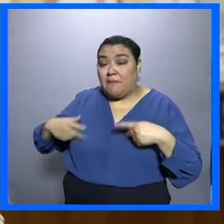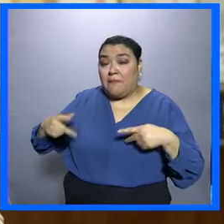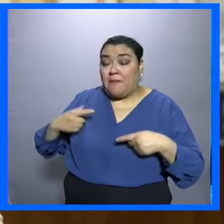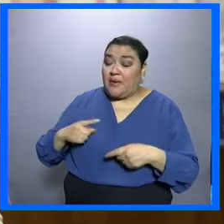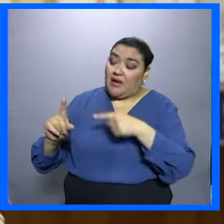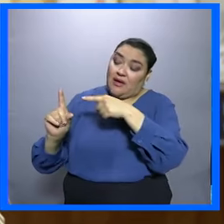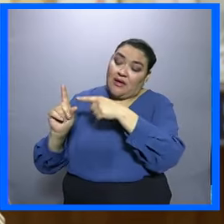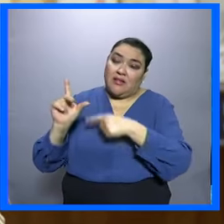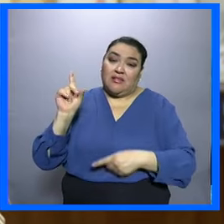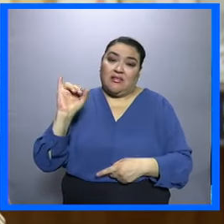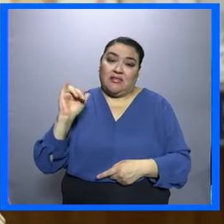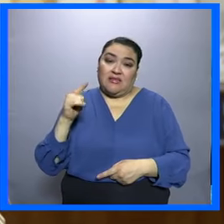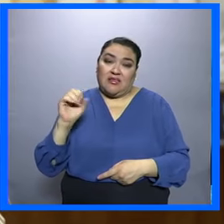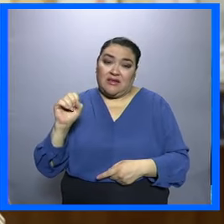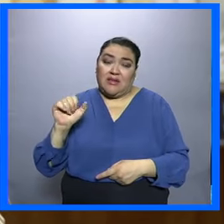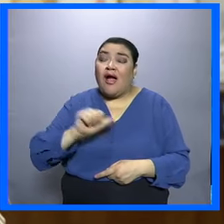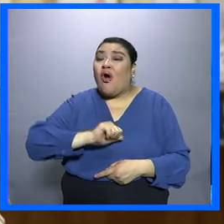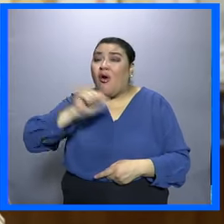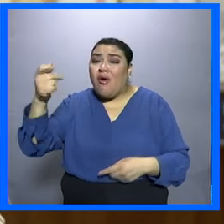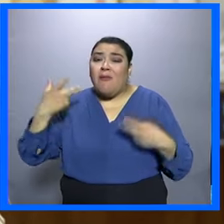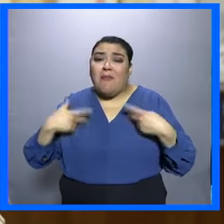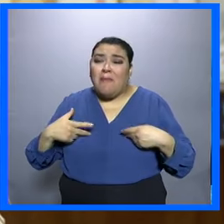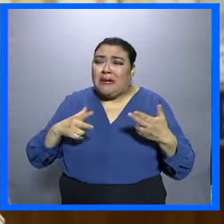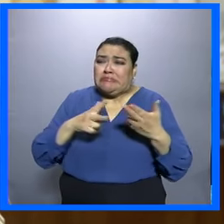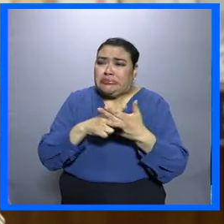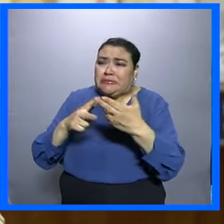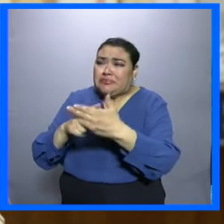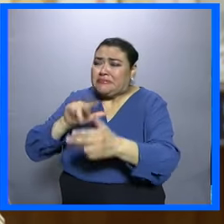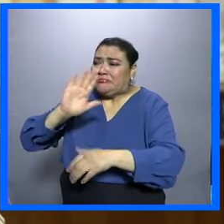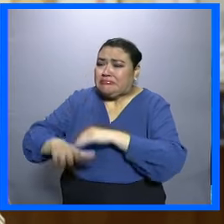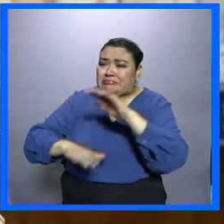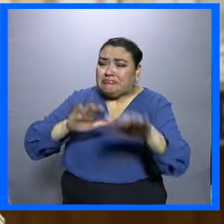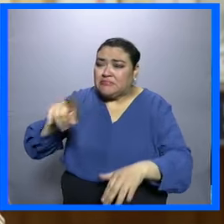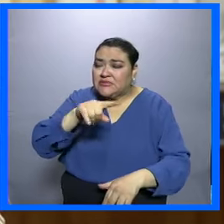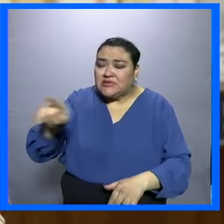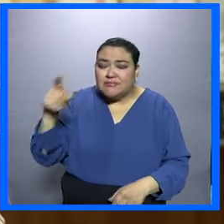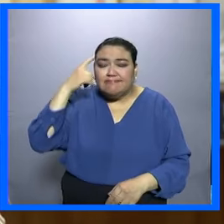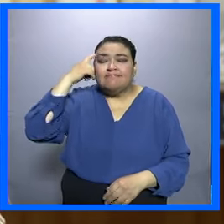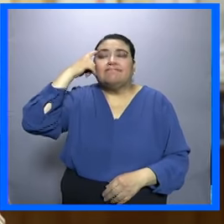defensoras que han perdido la vida.